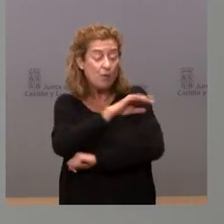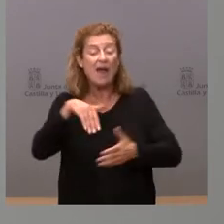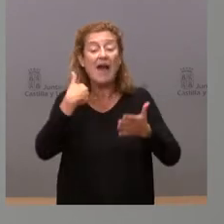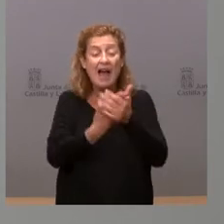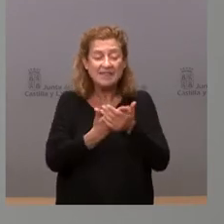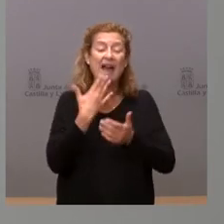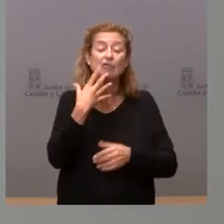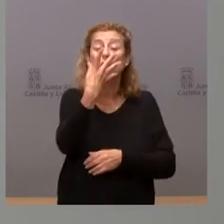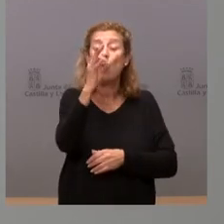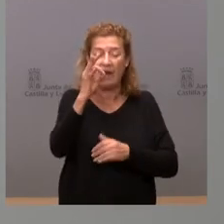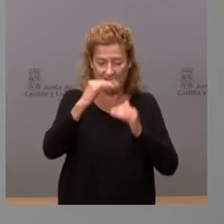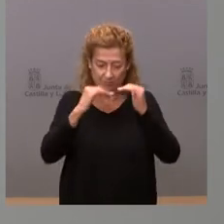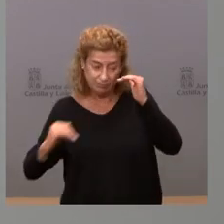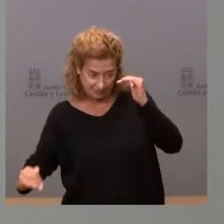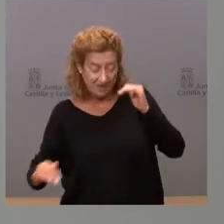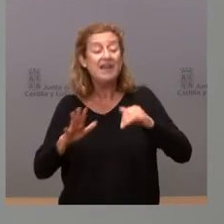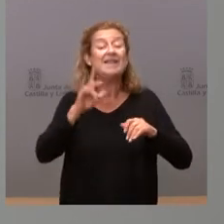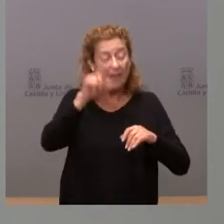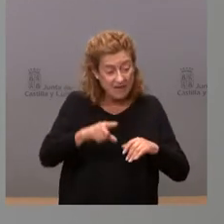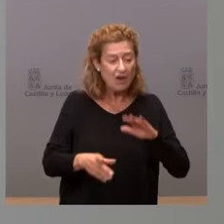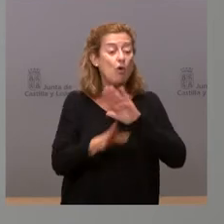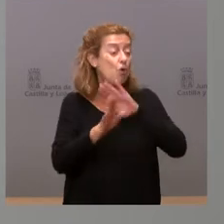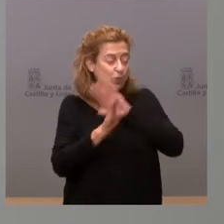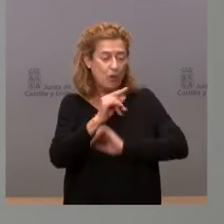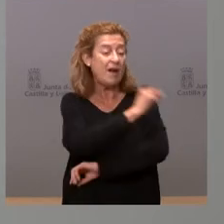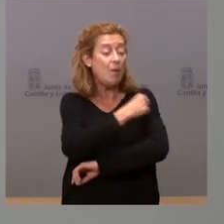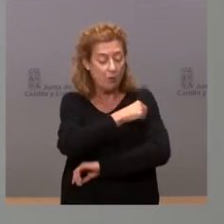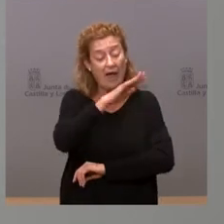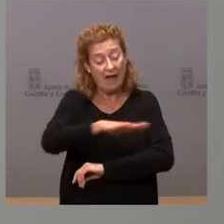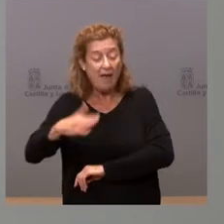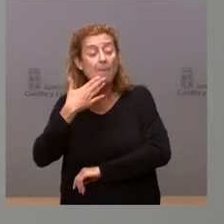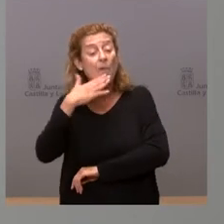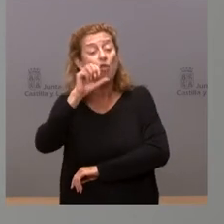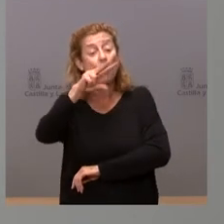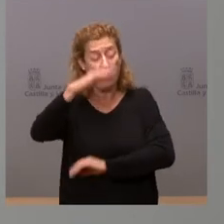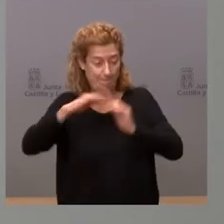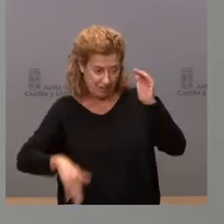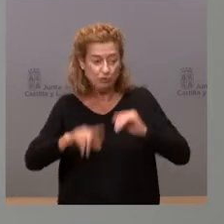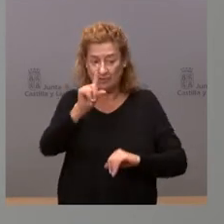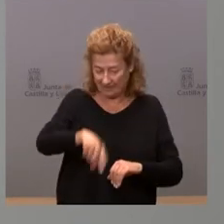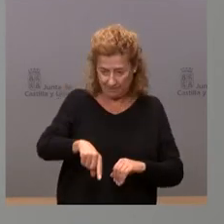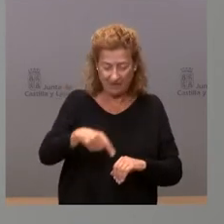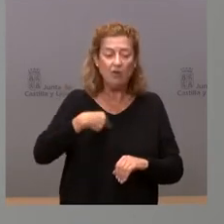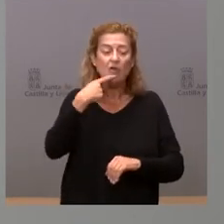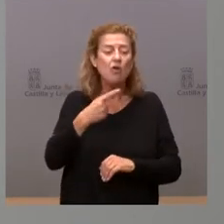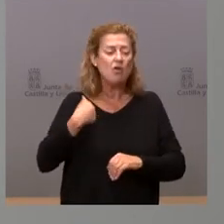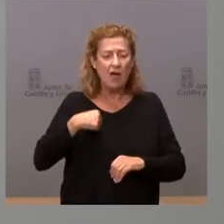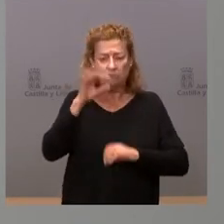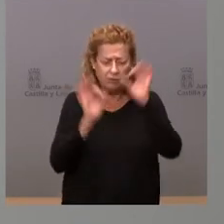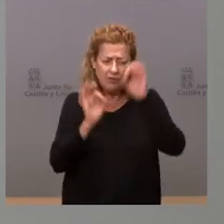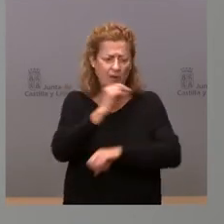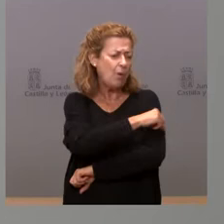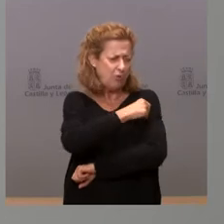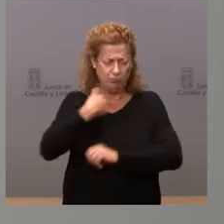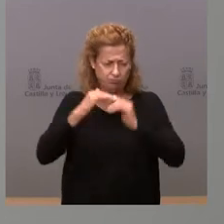40 años de edad y por supuesto continuar vacunando a nuestros menores de 12 años tenemos como digo tasas de vacunación altas y